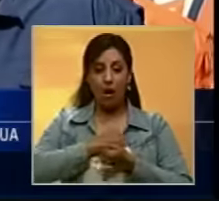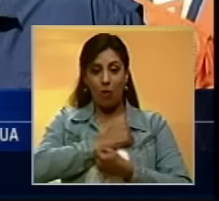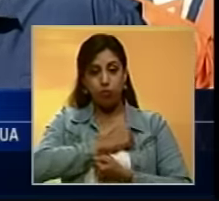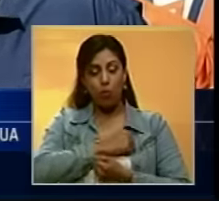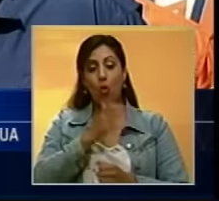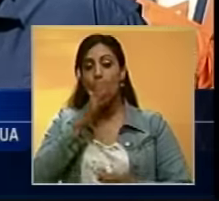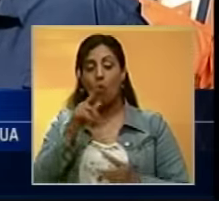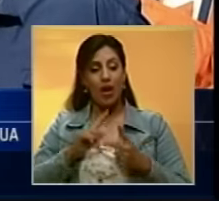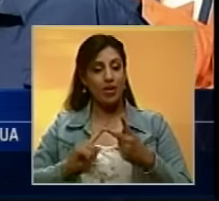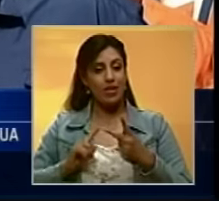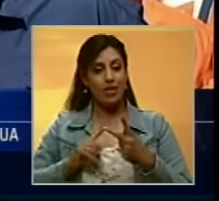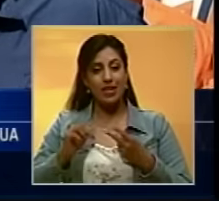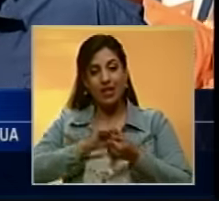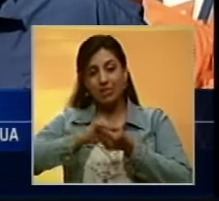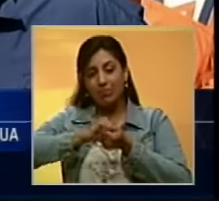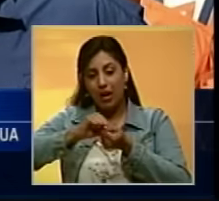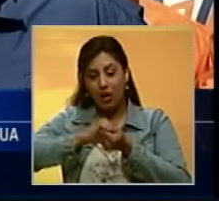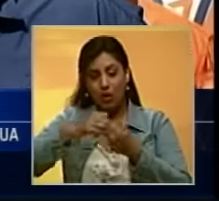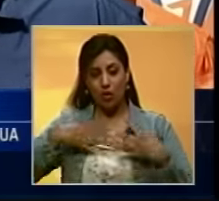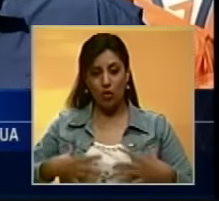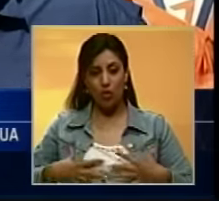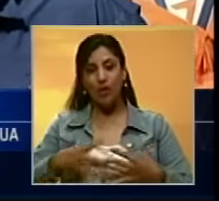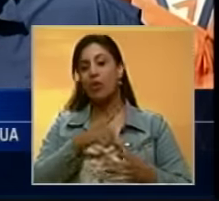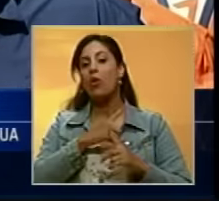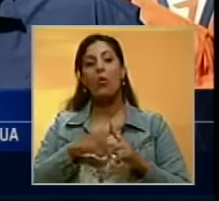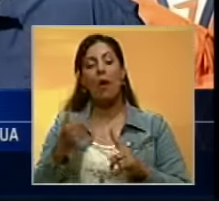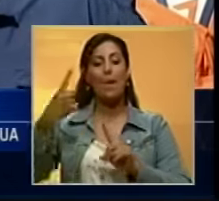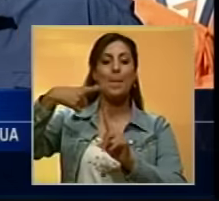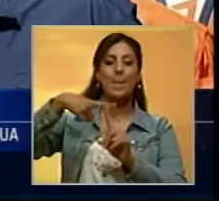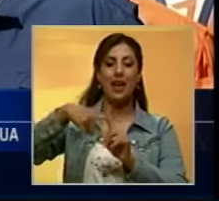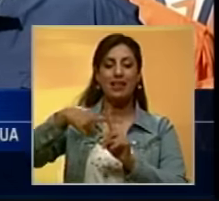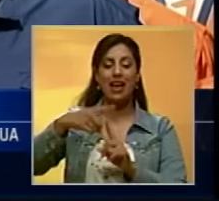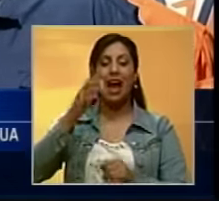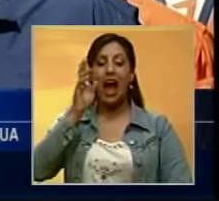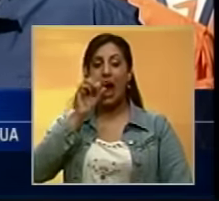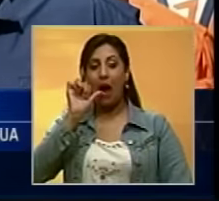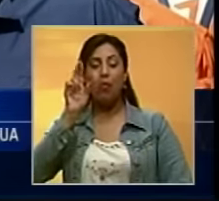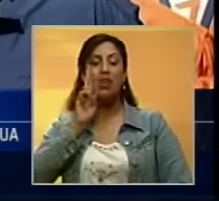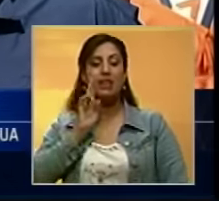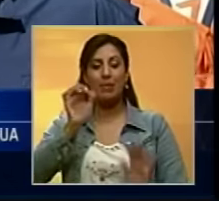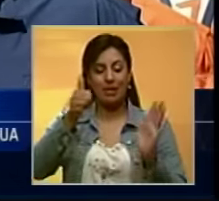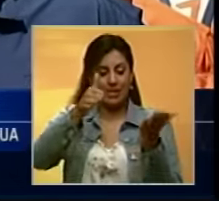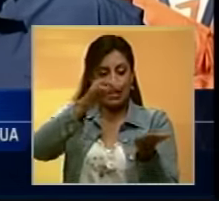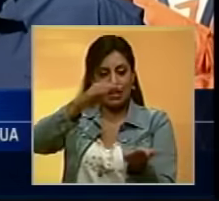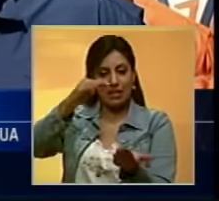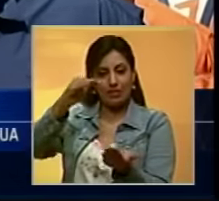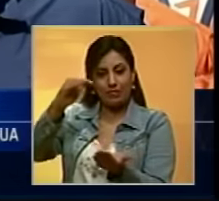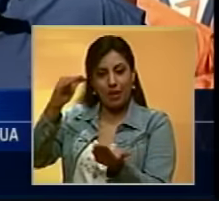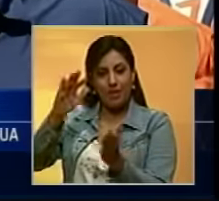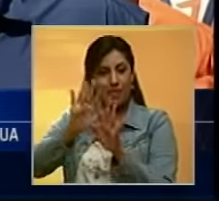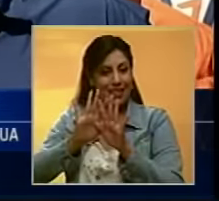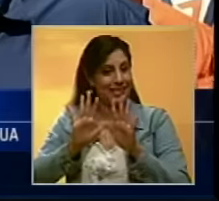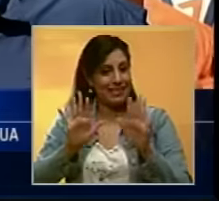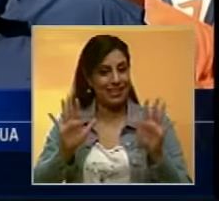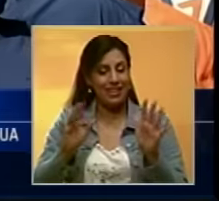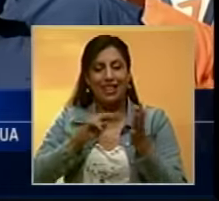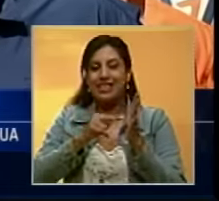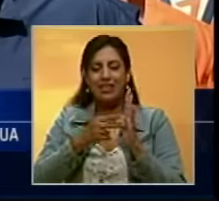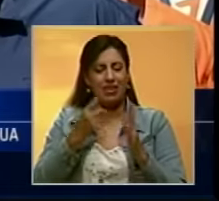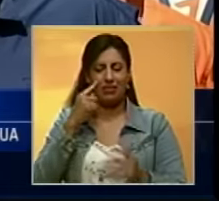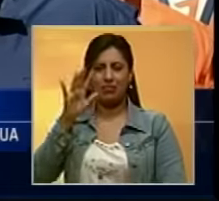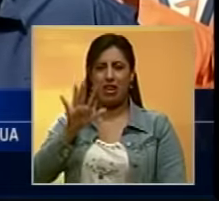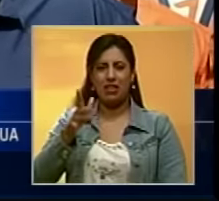personal no hay jabón para lavar los enceres además de eso agua potable solamente seis eh potes agua potable lo cual nos